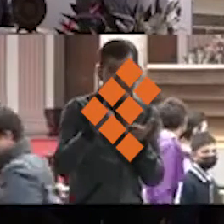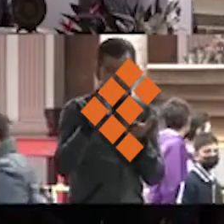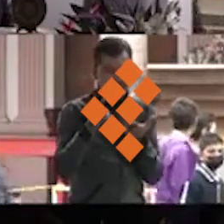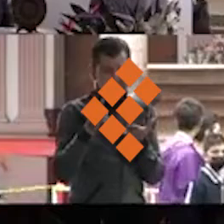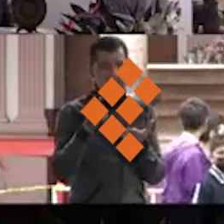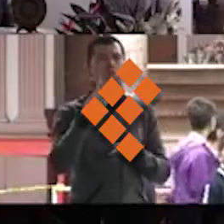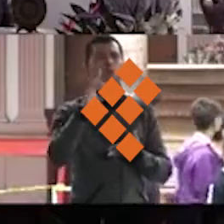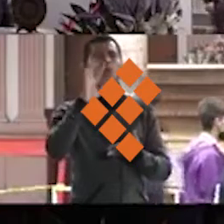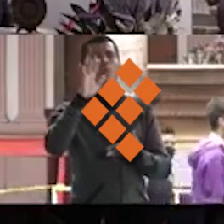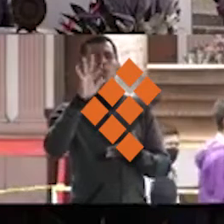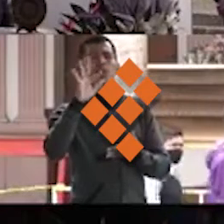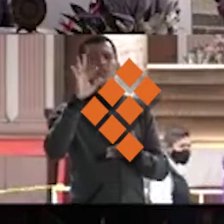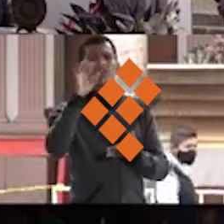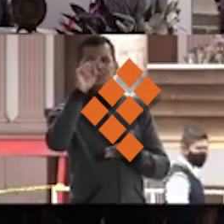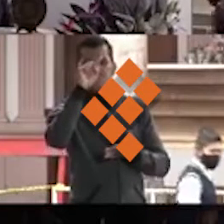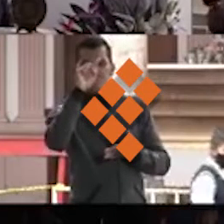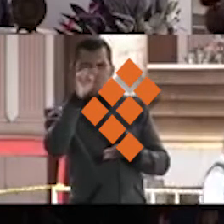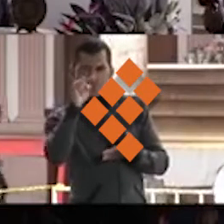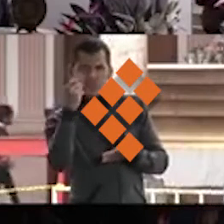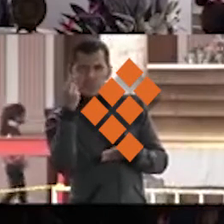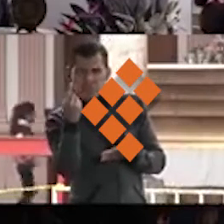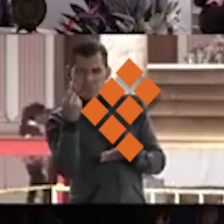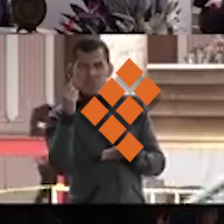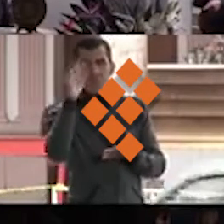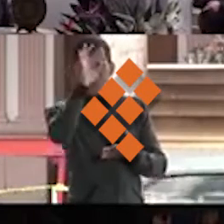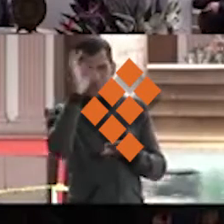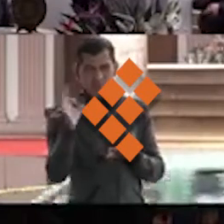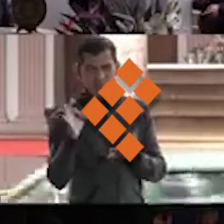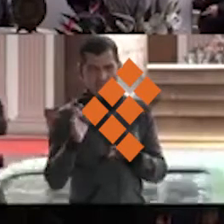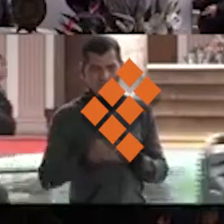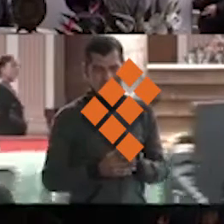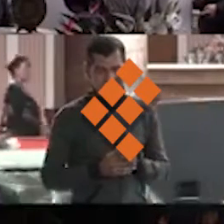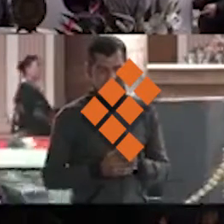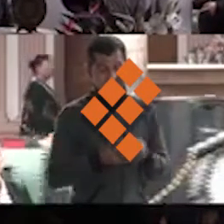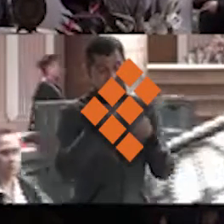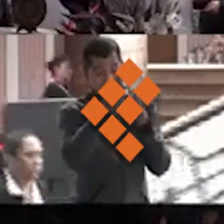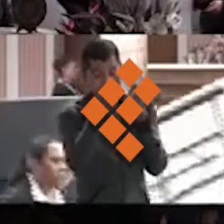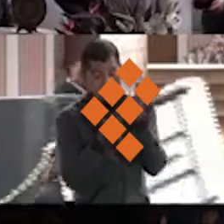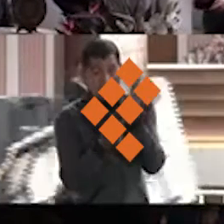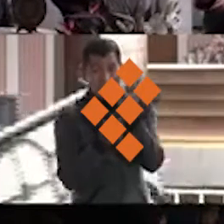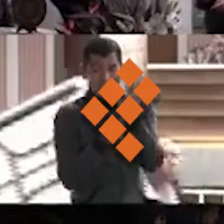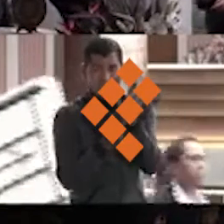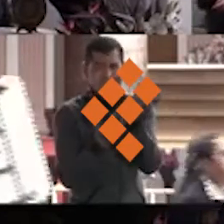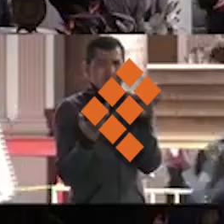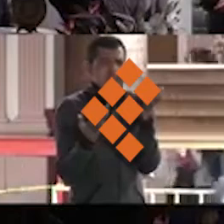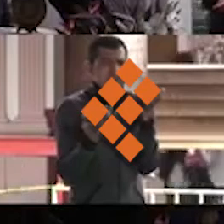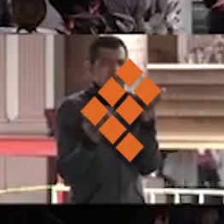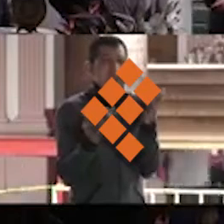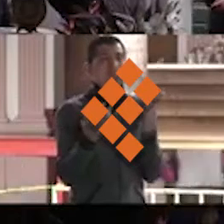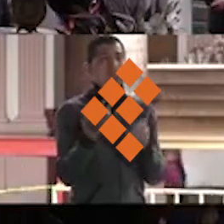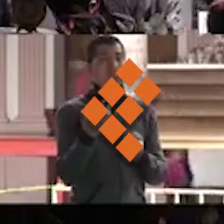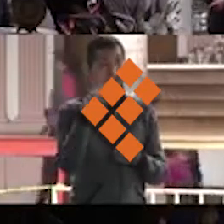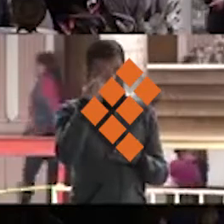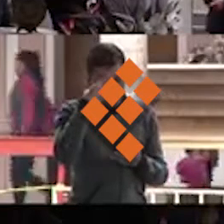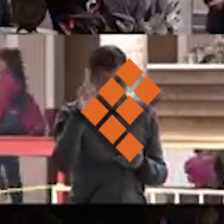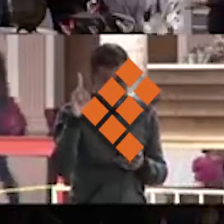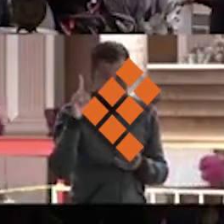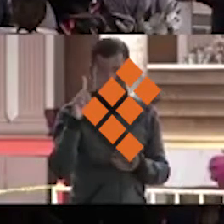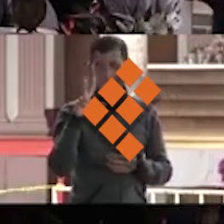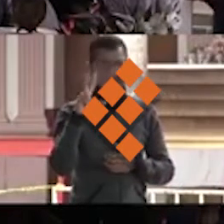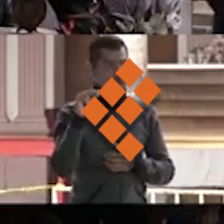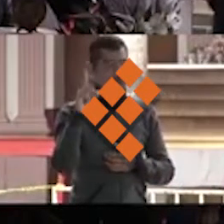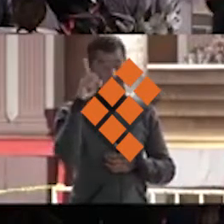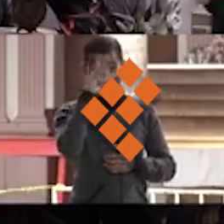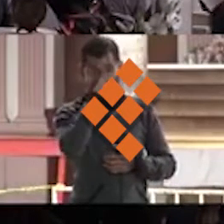del 40.1%. Ciertamente, con estos datos pareciera que no son tiempos sencillos, pero también es evidente que